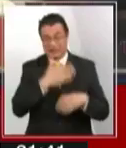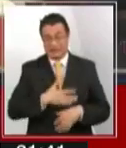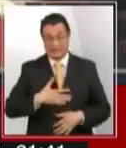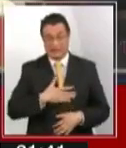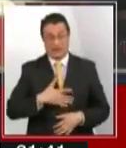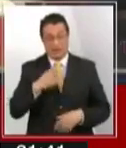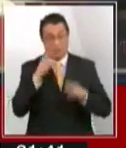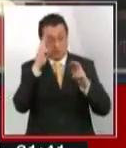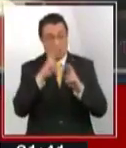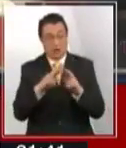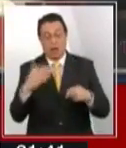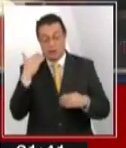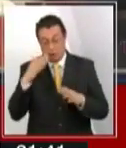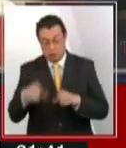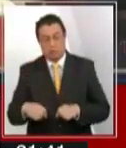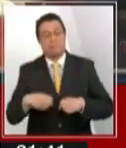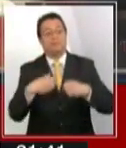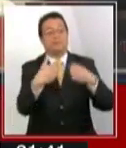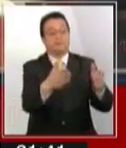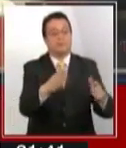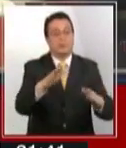las familias que entregan a los niños al Sename?